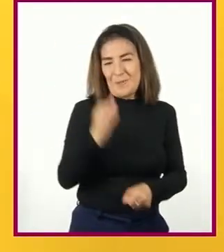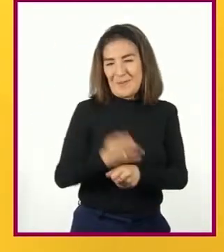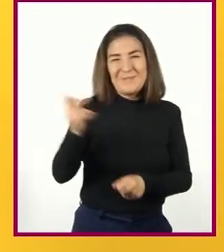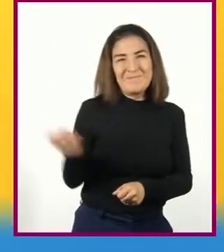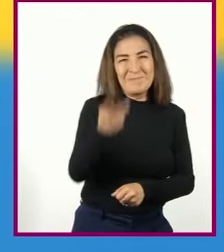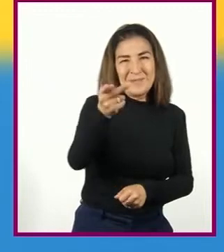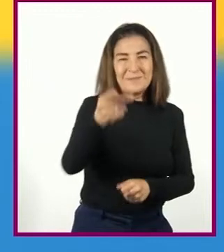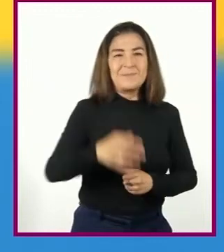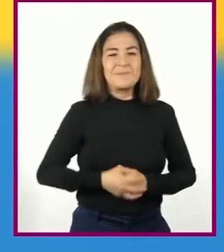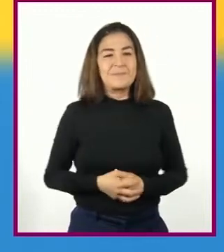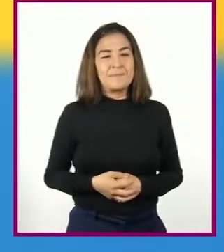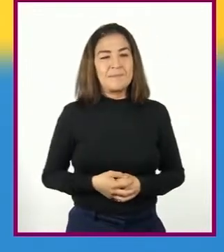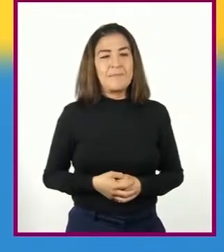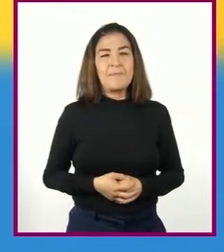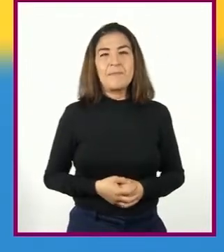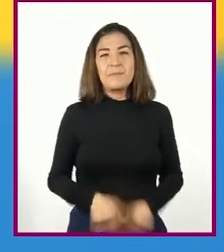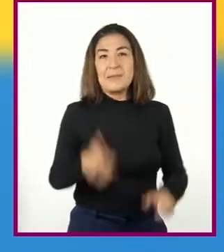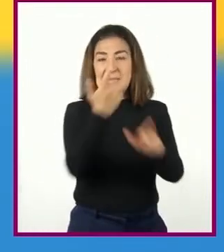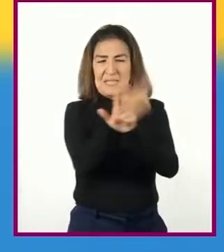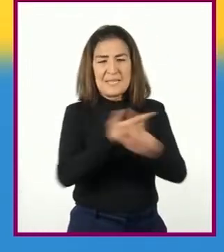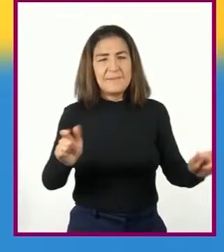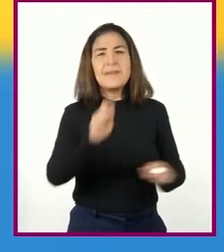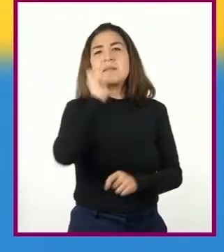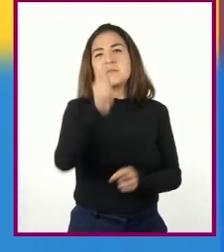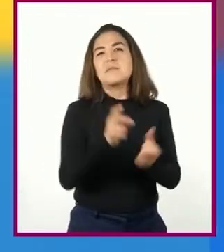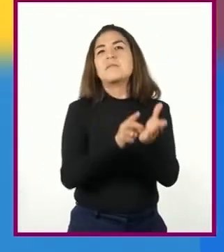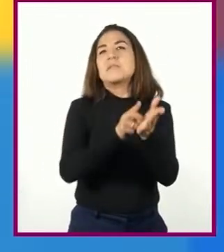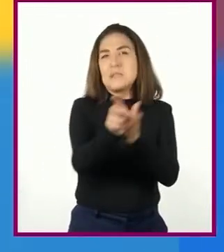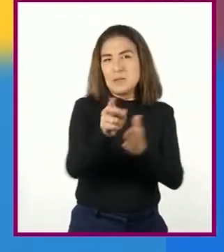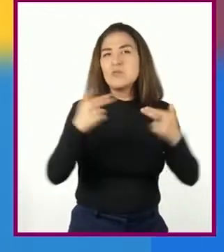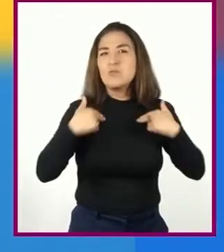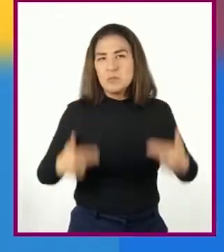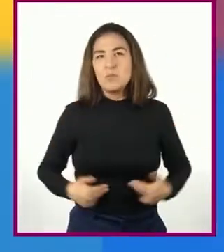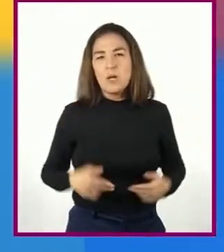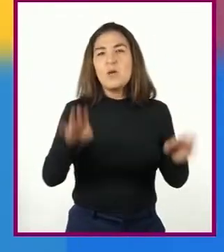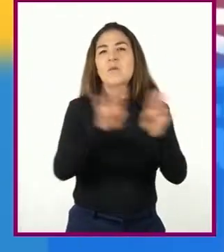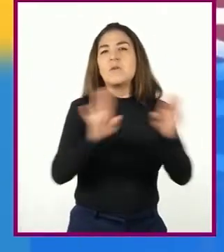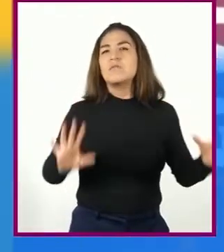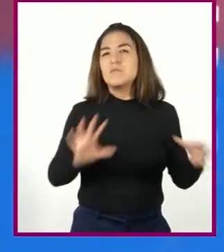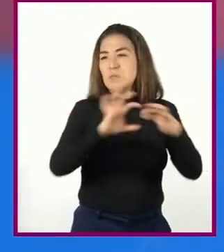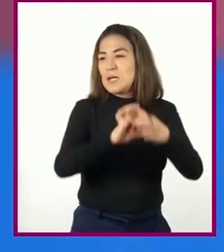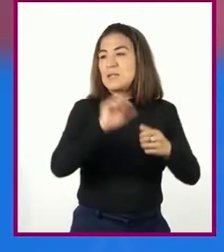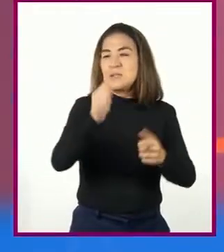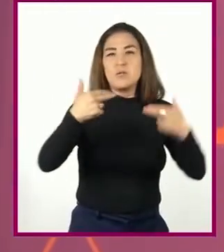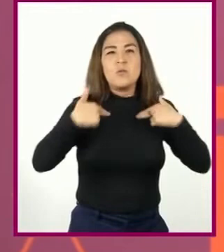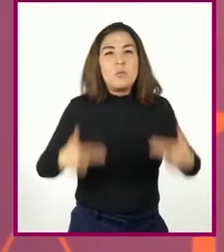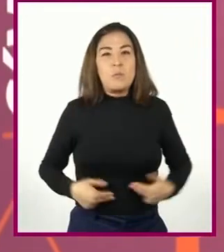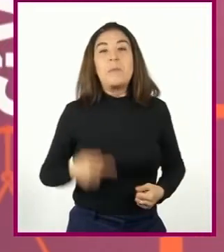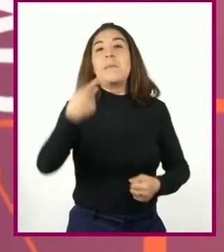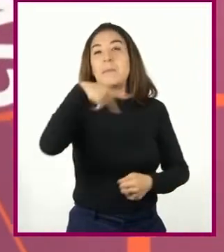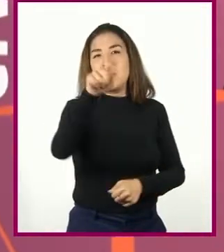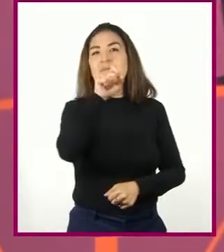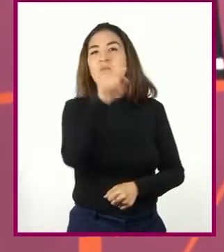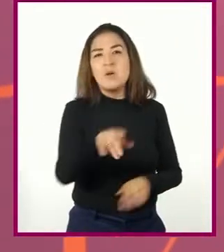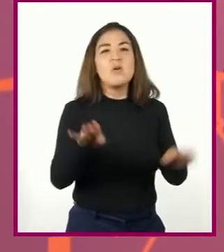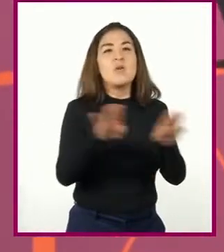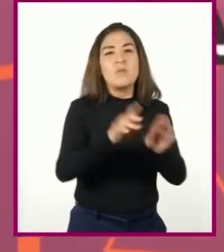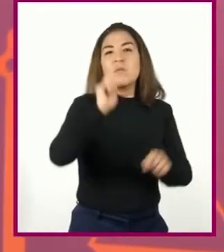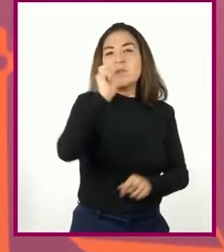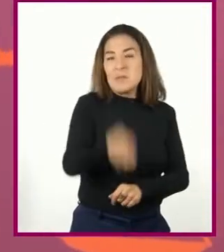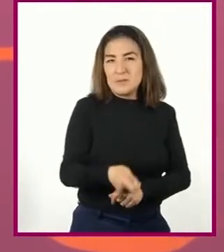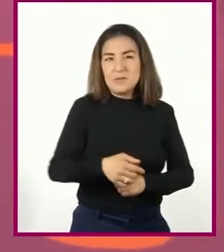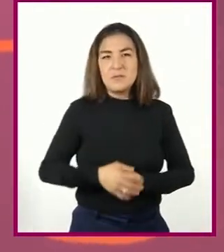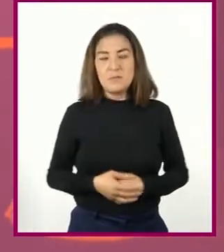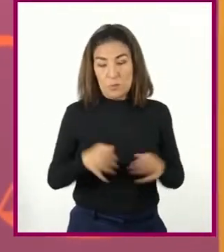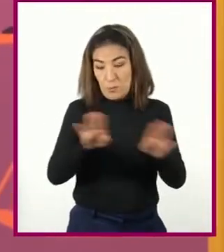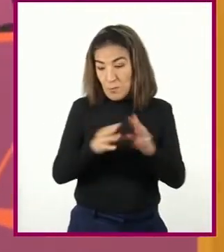mencionada en el video. La libertad es un derecho y es la parte de la dignidad humana. Sin embargo, no consiste simplemente en